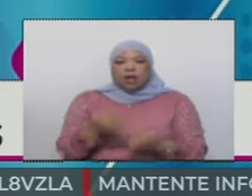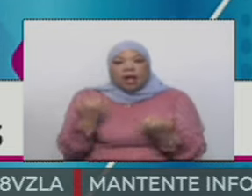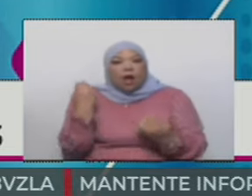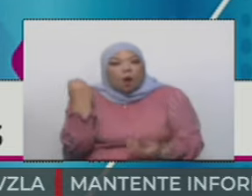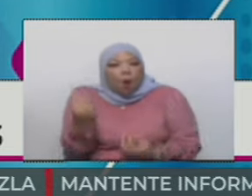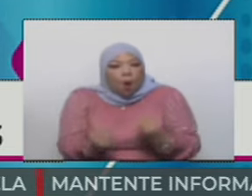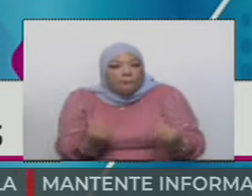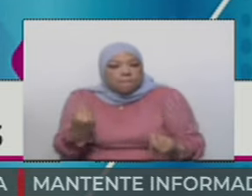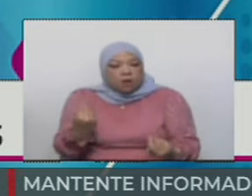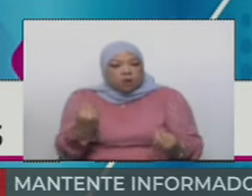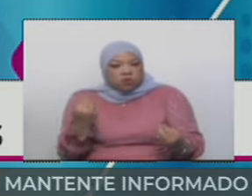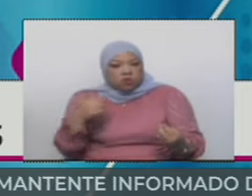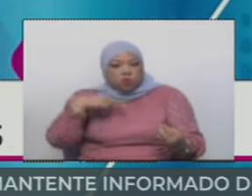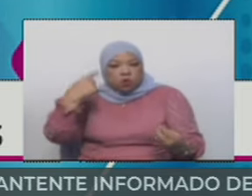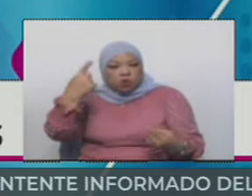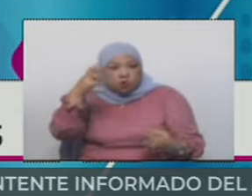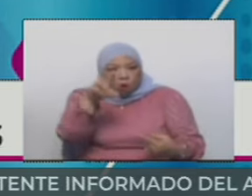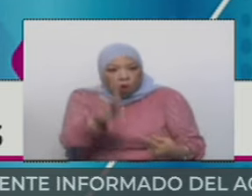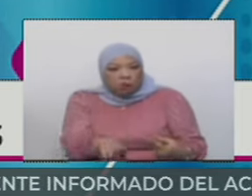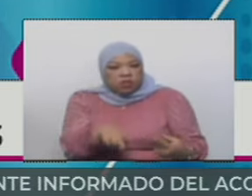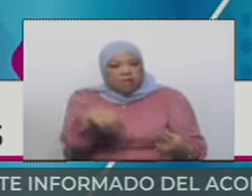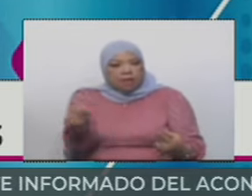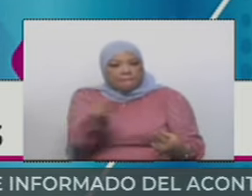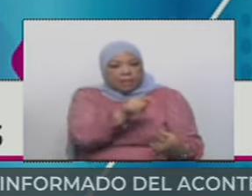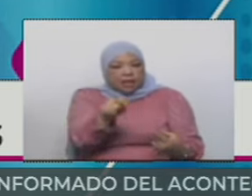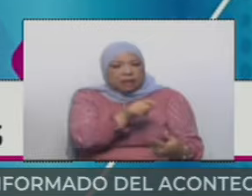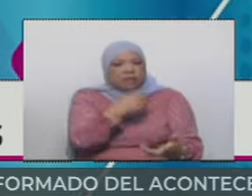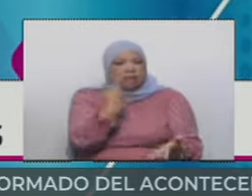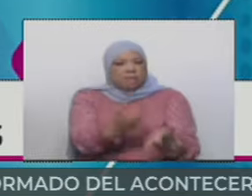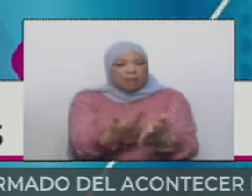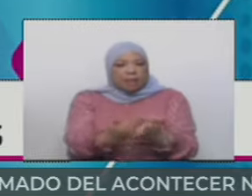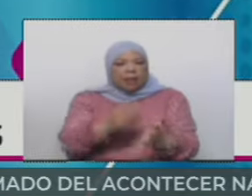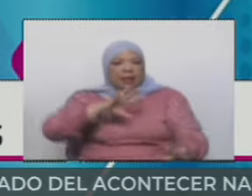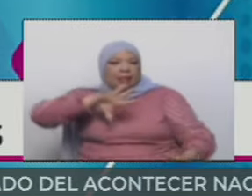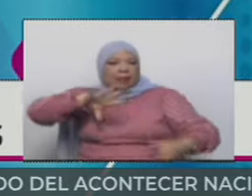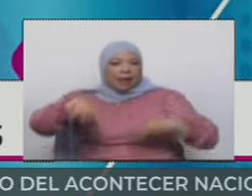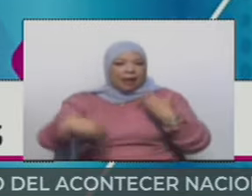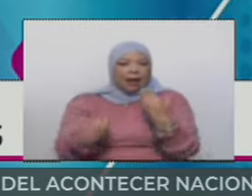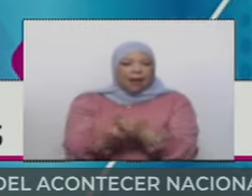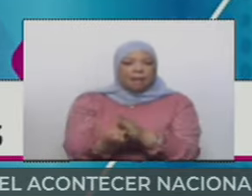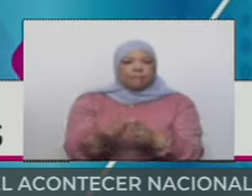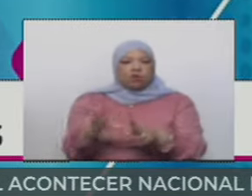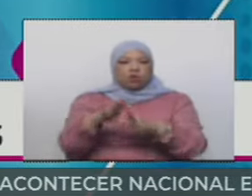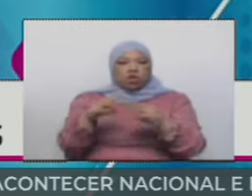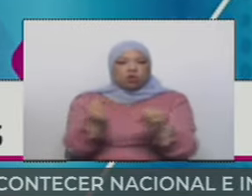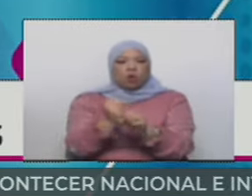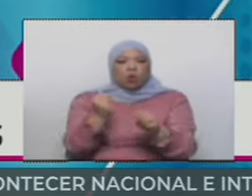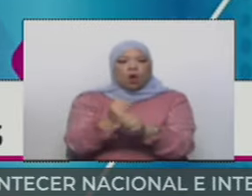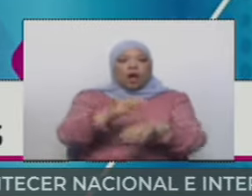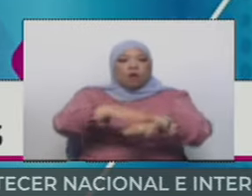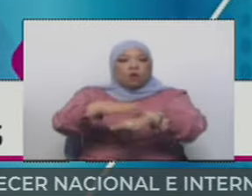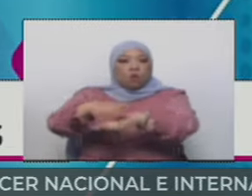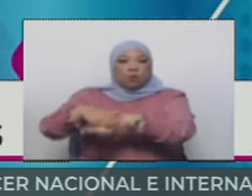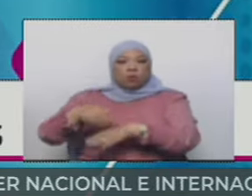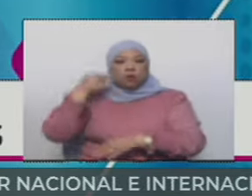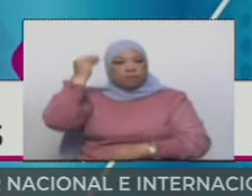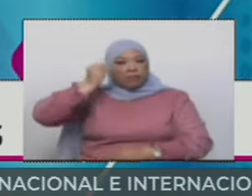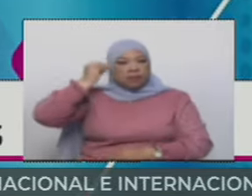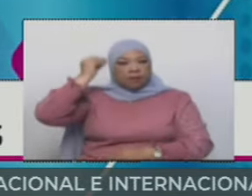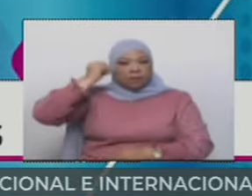rehaciéndose permanentemente. Esa es una revolución, convocando la